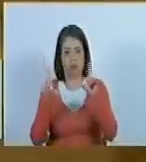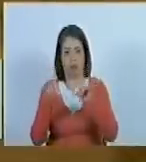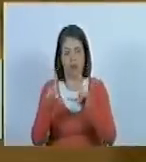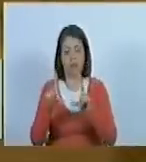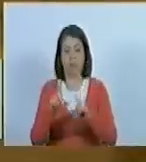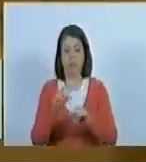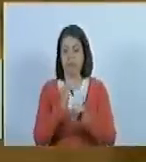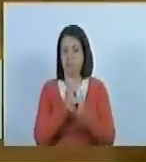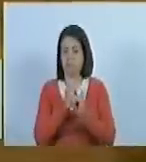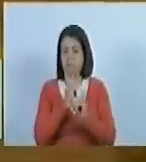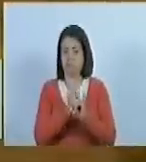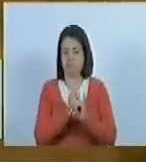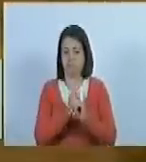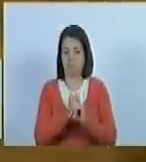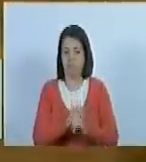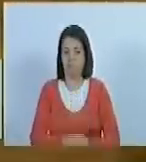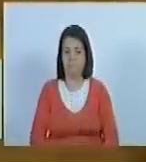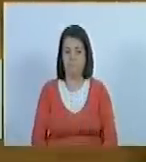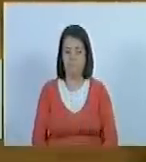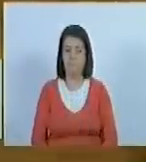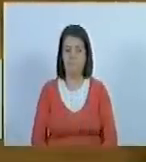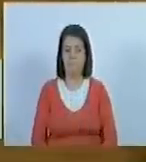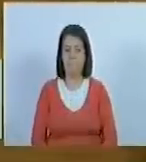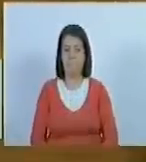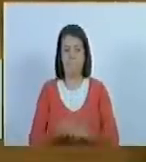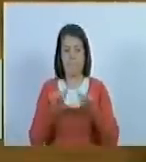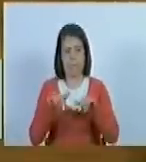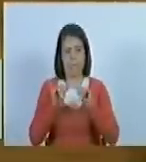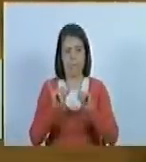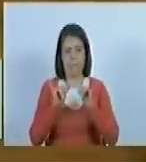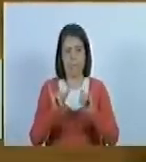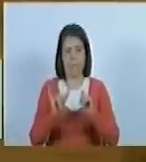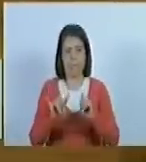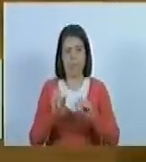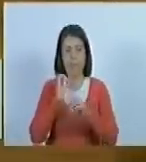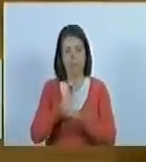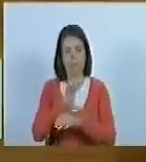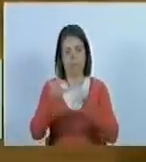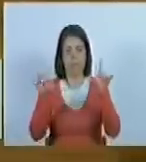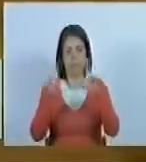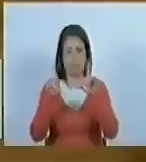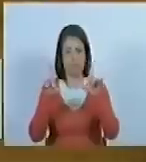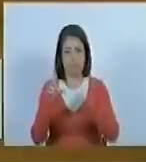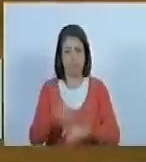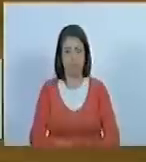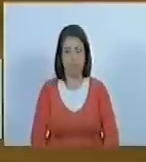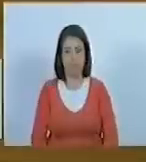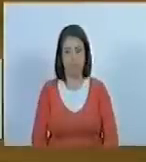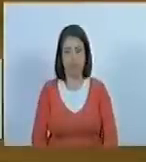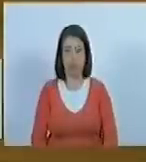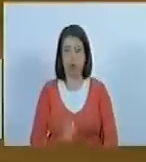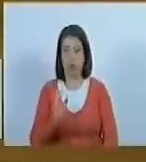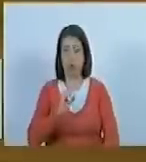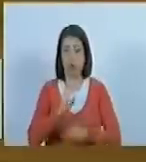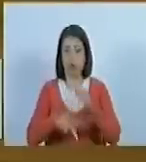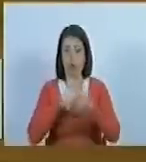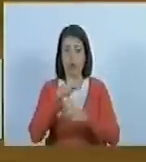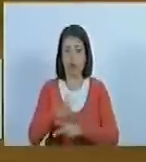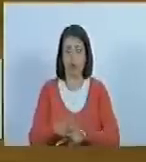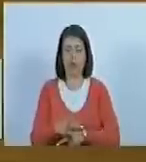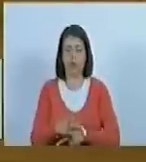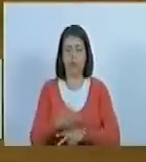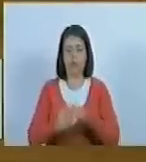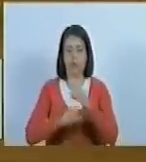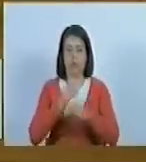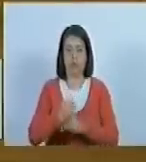redes sociales, en directo, en redifusión o en producción de contenidos hechos por